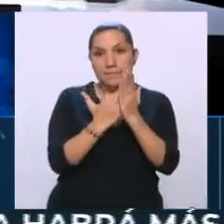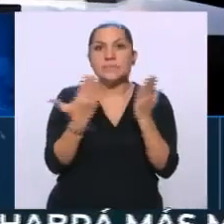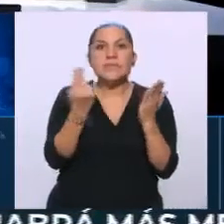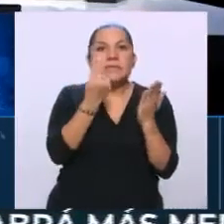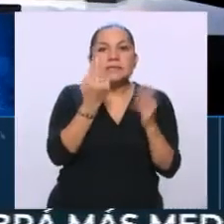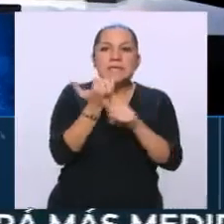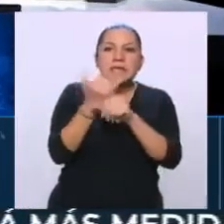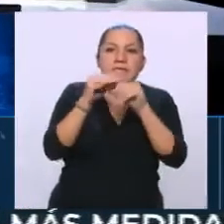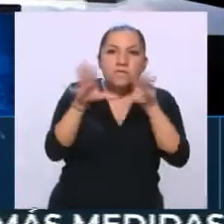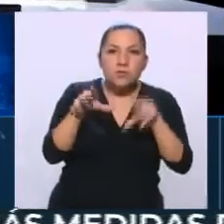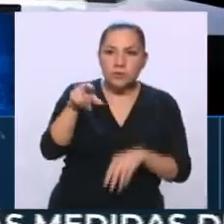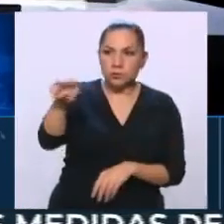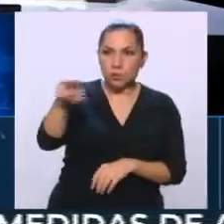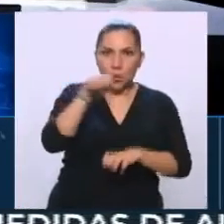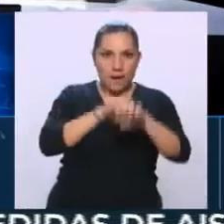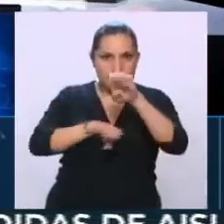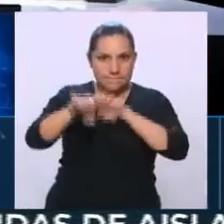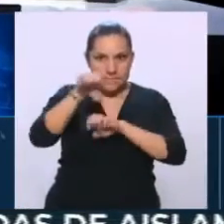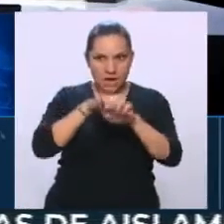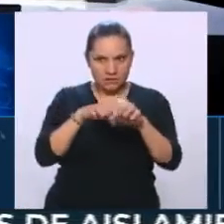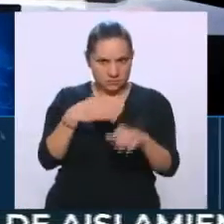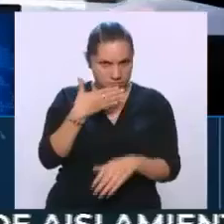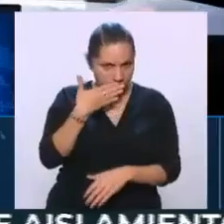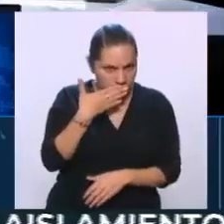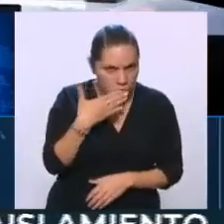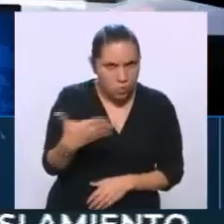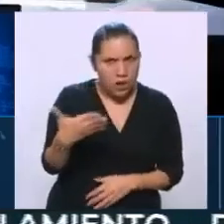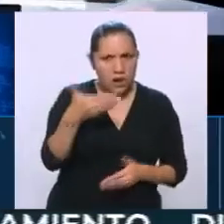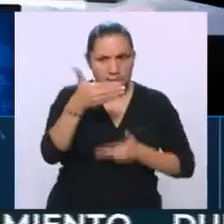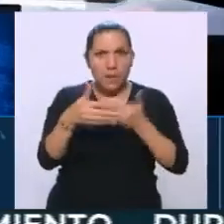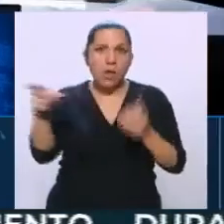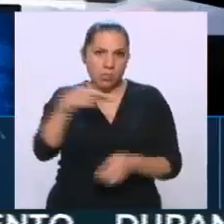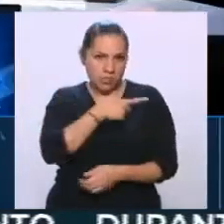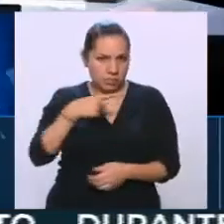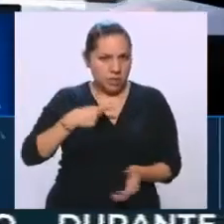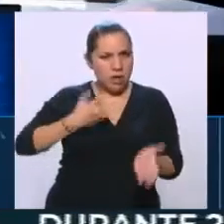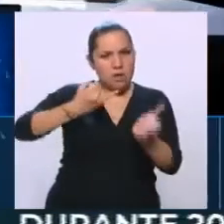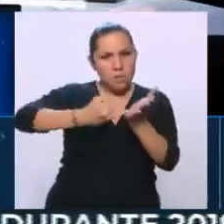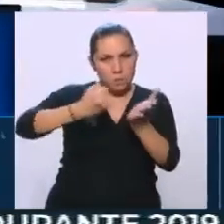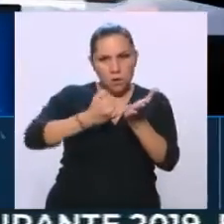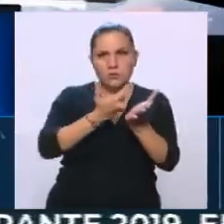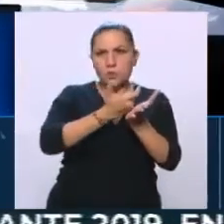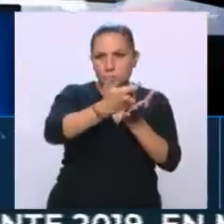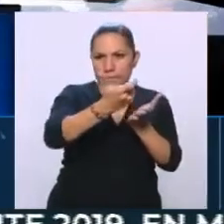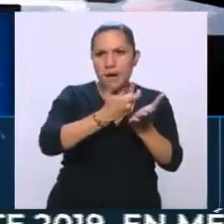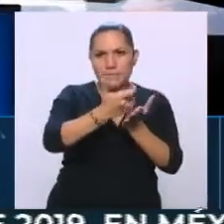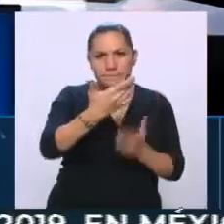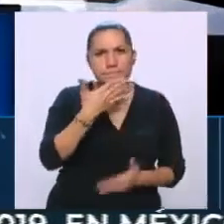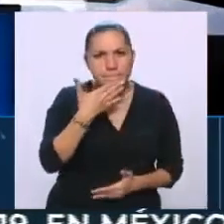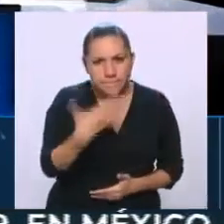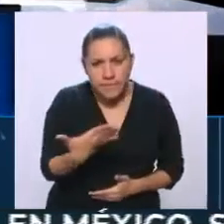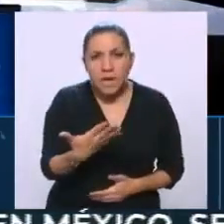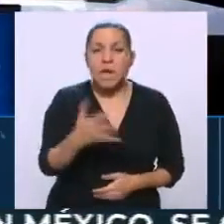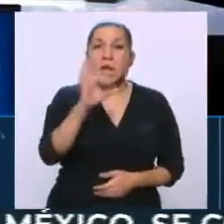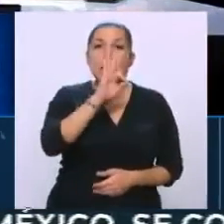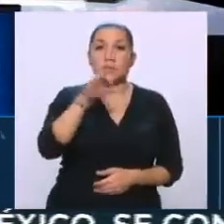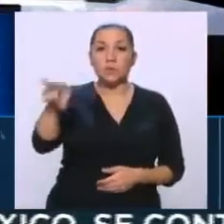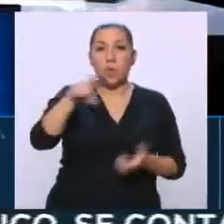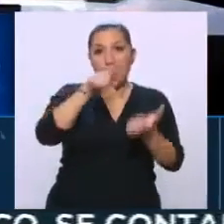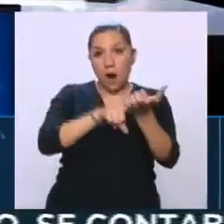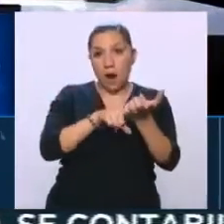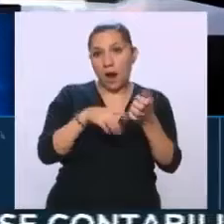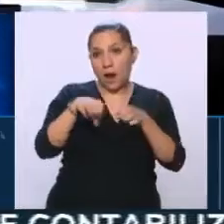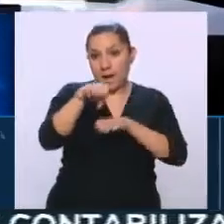operando realmente, ¿no? Tiene que estar al corriente de las obligaciones fiscales y esto se puede obtener muy rápido. Si tú tienes una empresa,